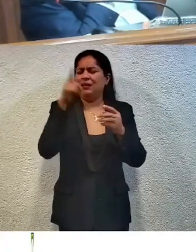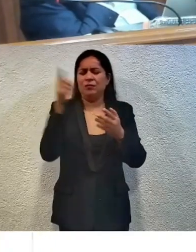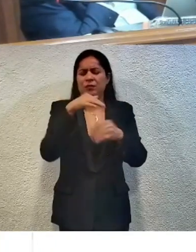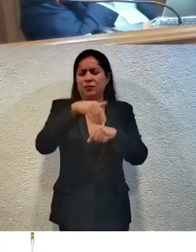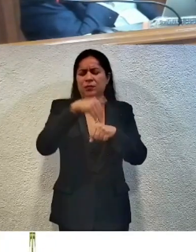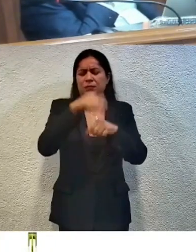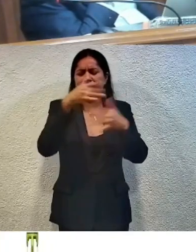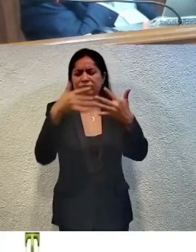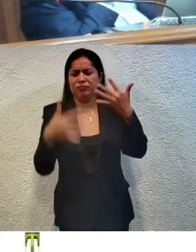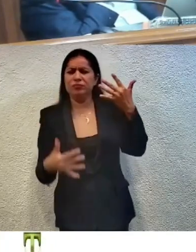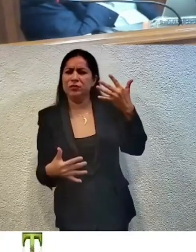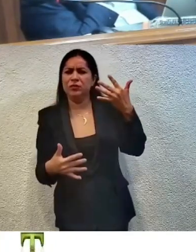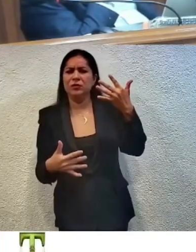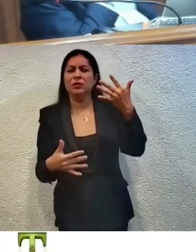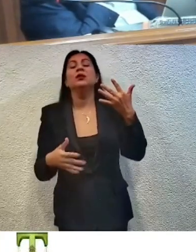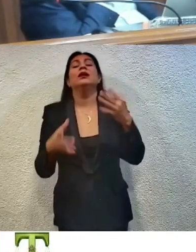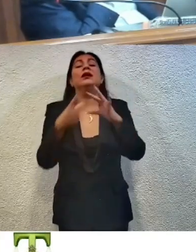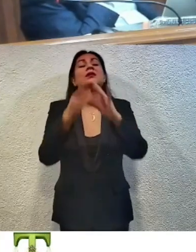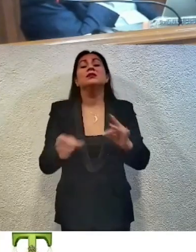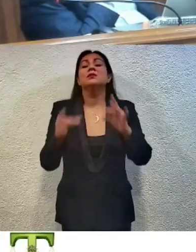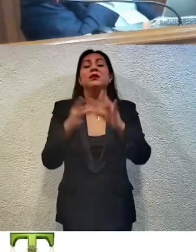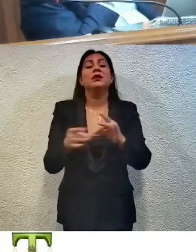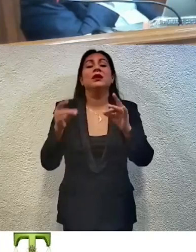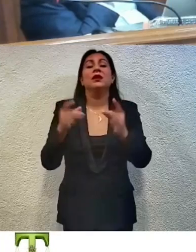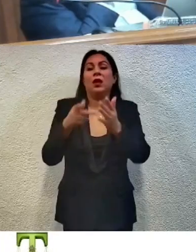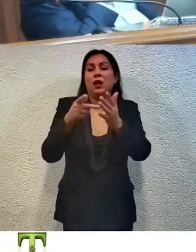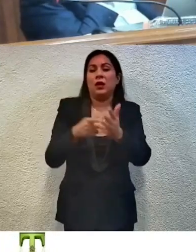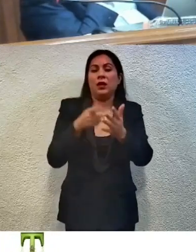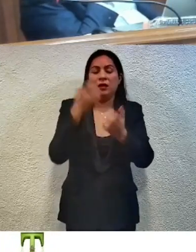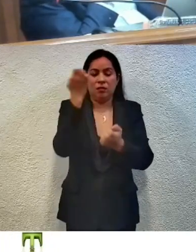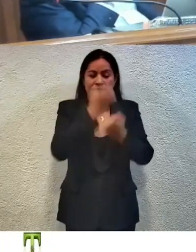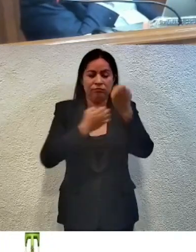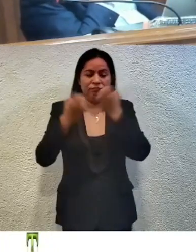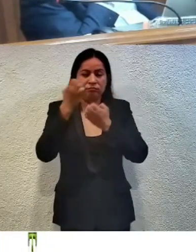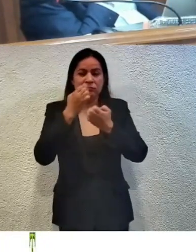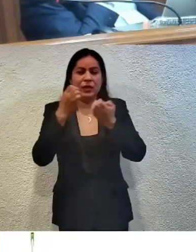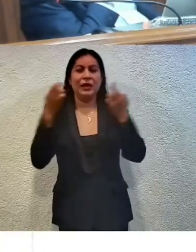1041/2018 y acumulados, explica que la revisión a la